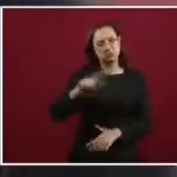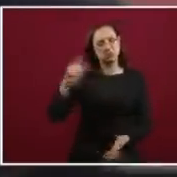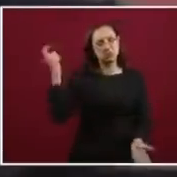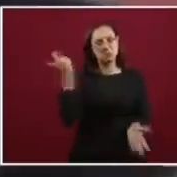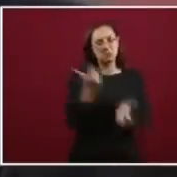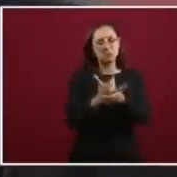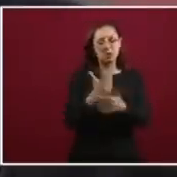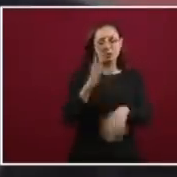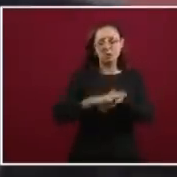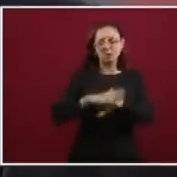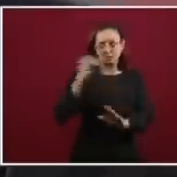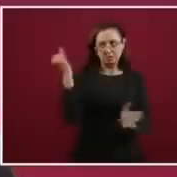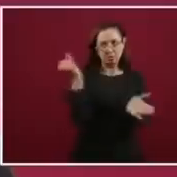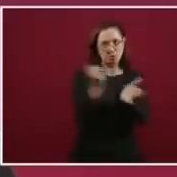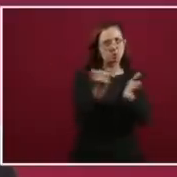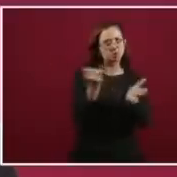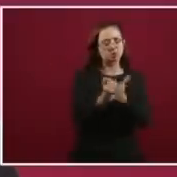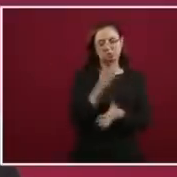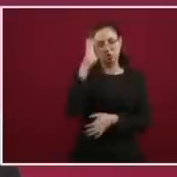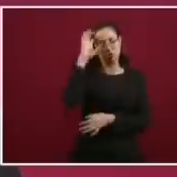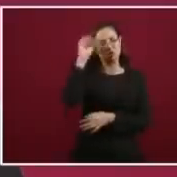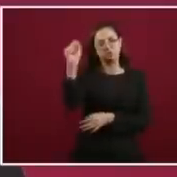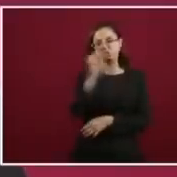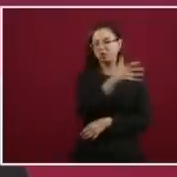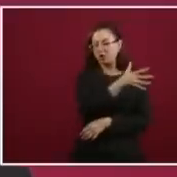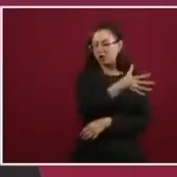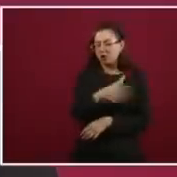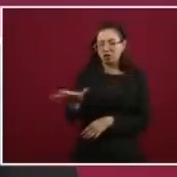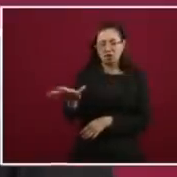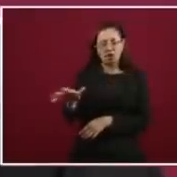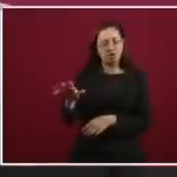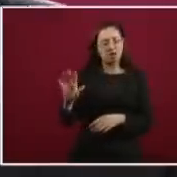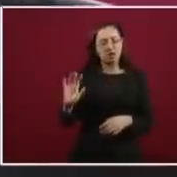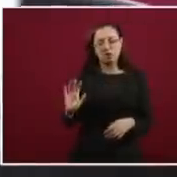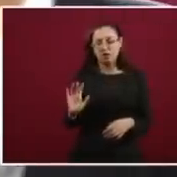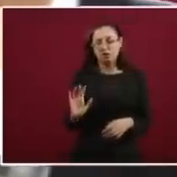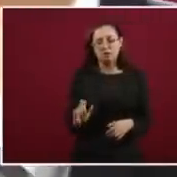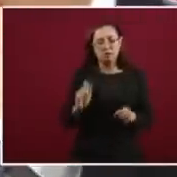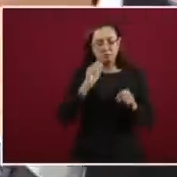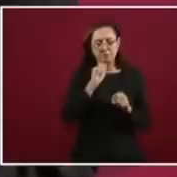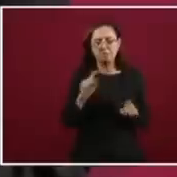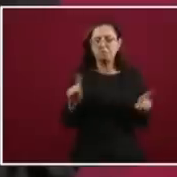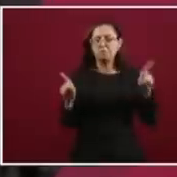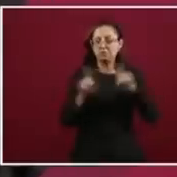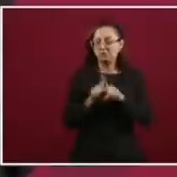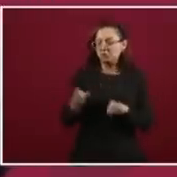esa es una concepción general hasta los tecnócratas